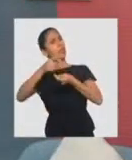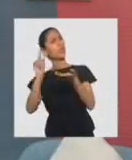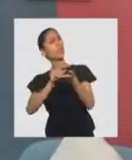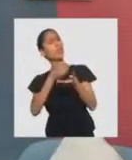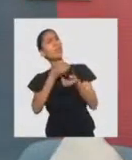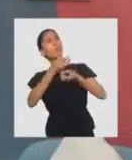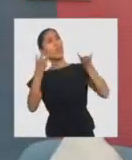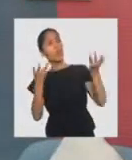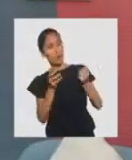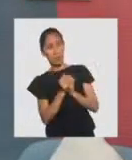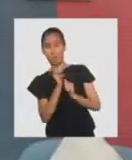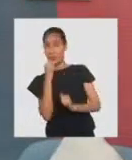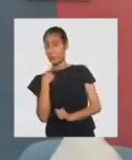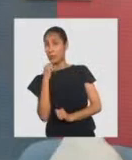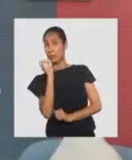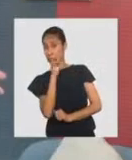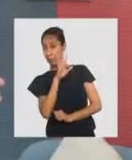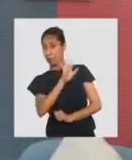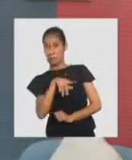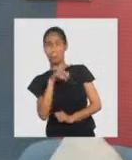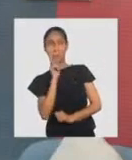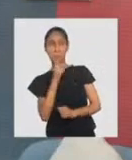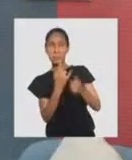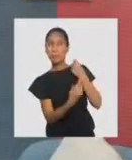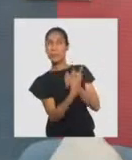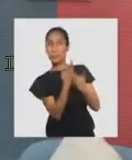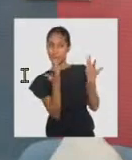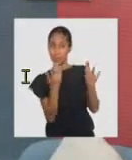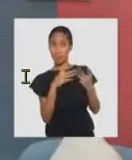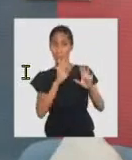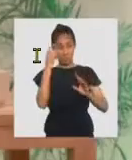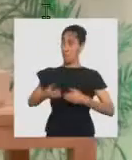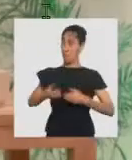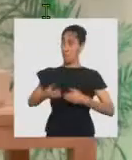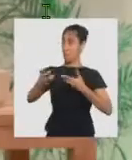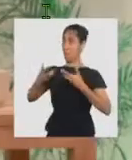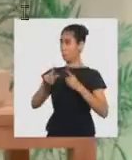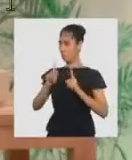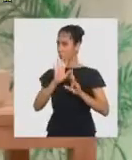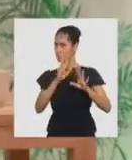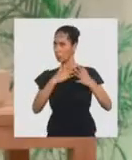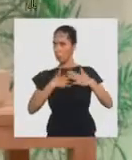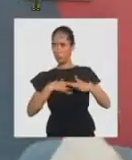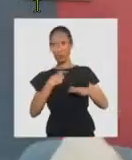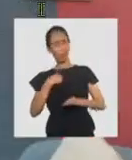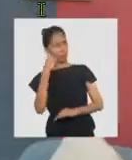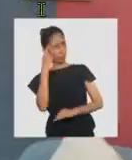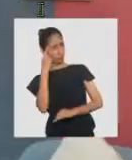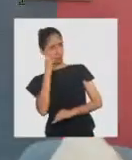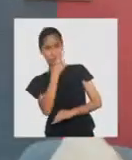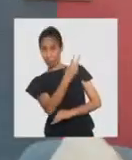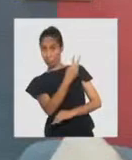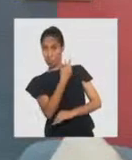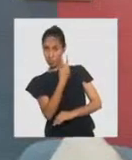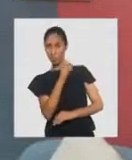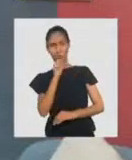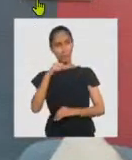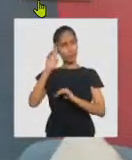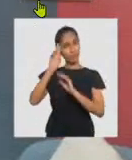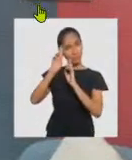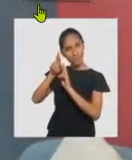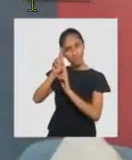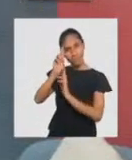parecía un poco engañoso. Pensé que iba a tener una discusión, estaba lista para ello. ¿Y qué te dijeron? Me dieron toda la